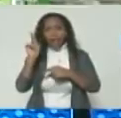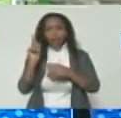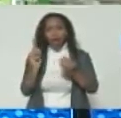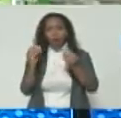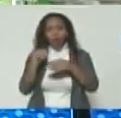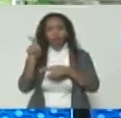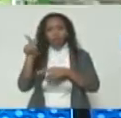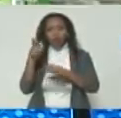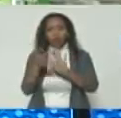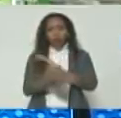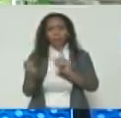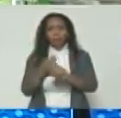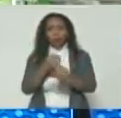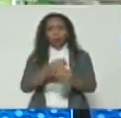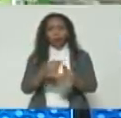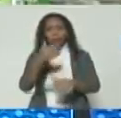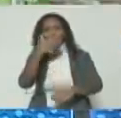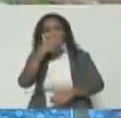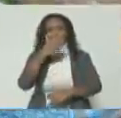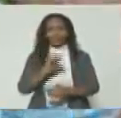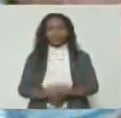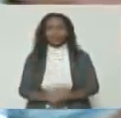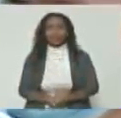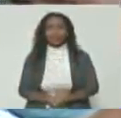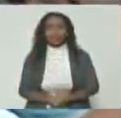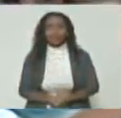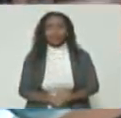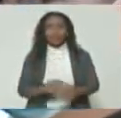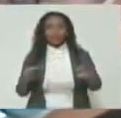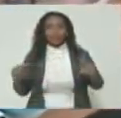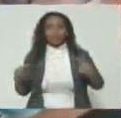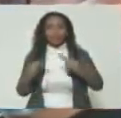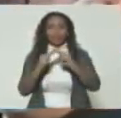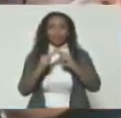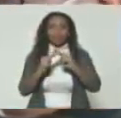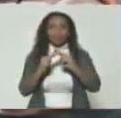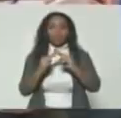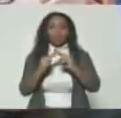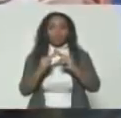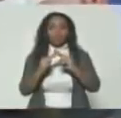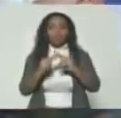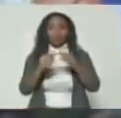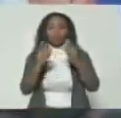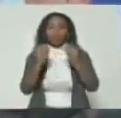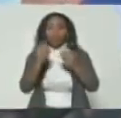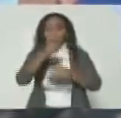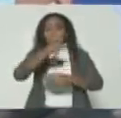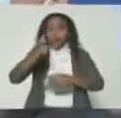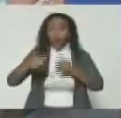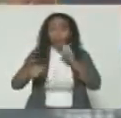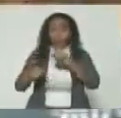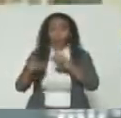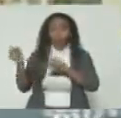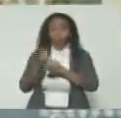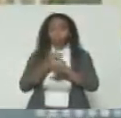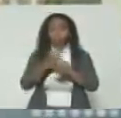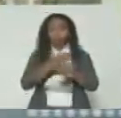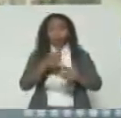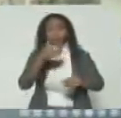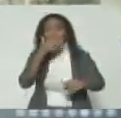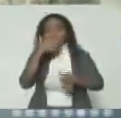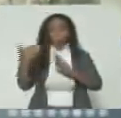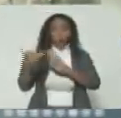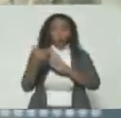ataques terroristas. Y ha encontrado que buena parte de estos ataques terroristas